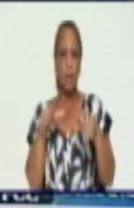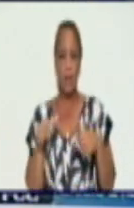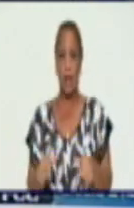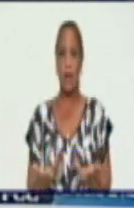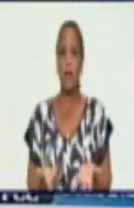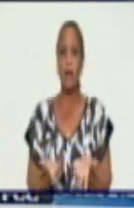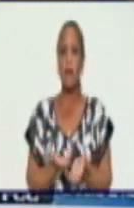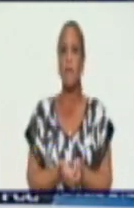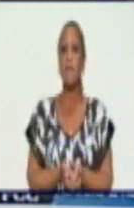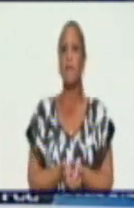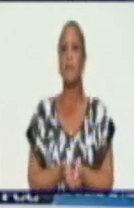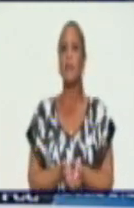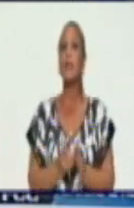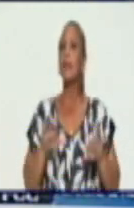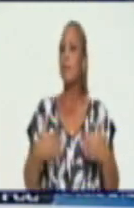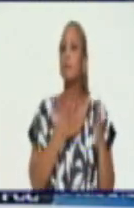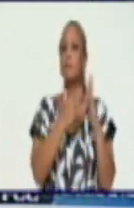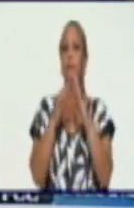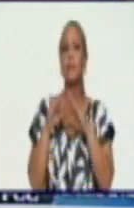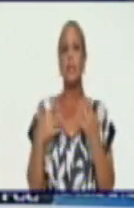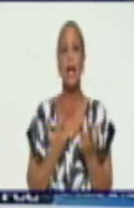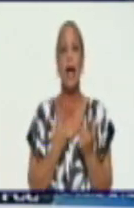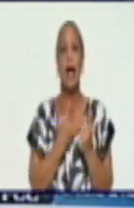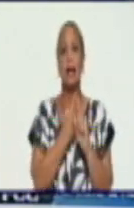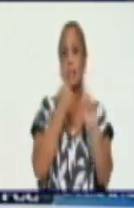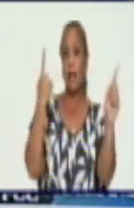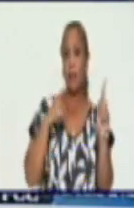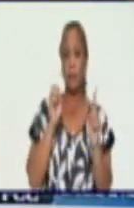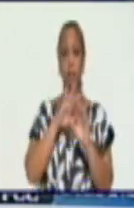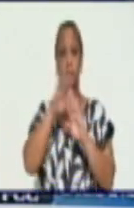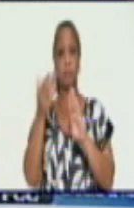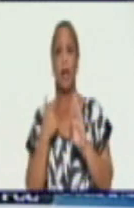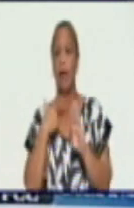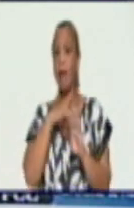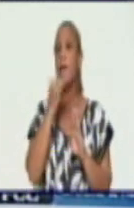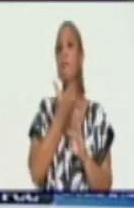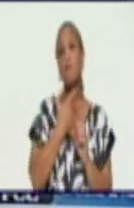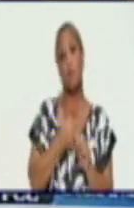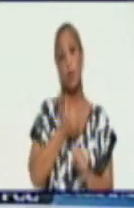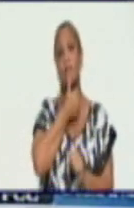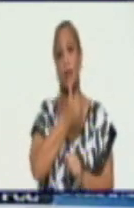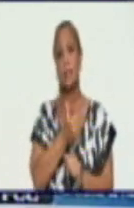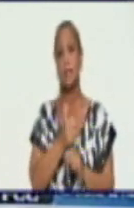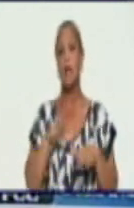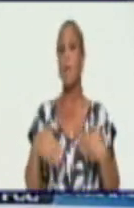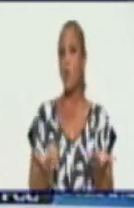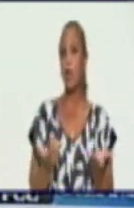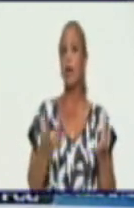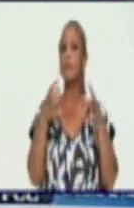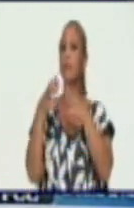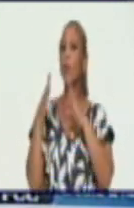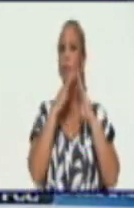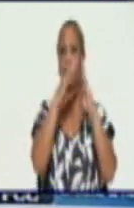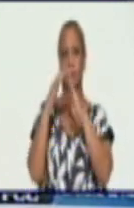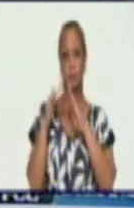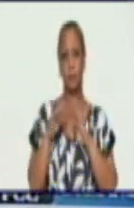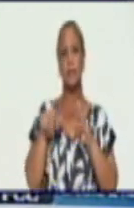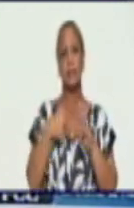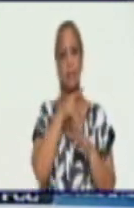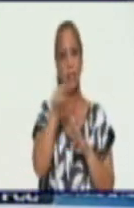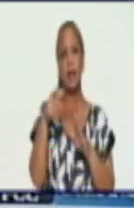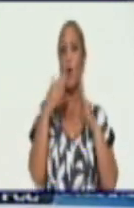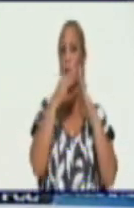del no que urbano hacia las comunidades rurales es muy fácil porque usted lea los grupos comunitarios de esas comunidades